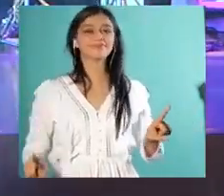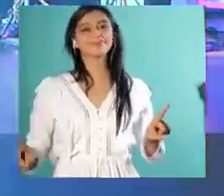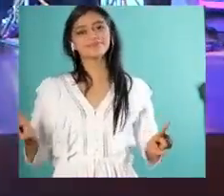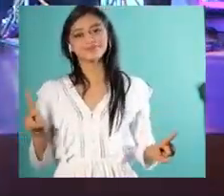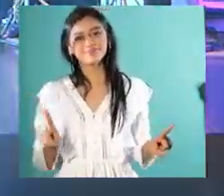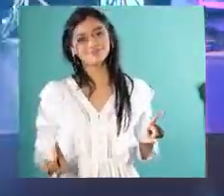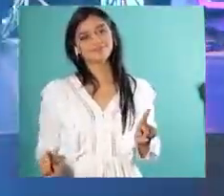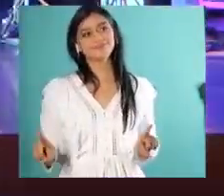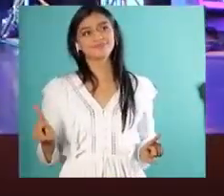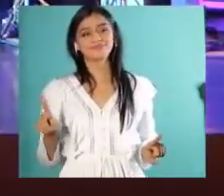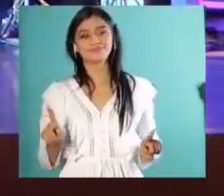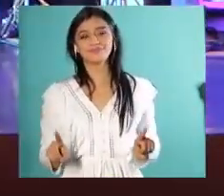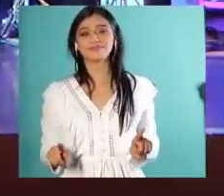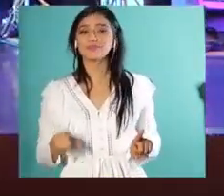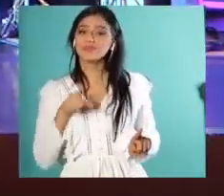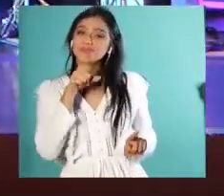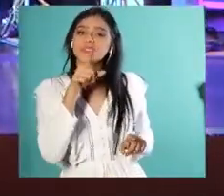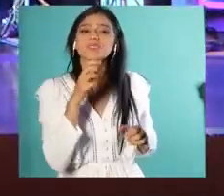pasar si